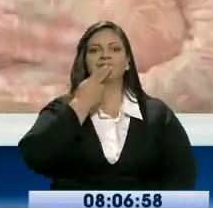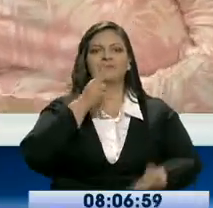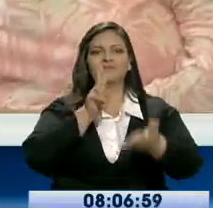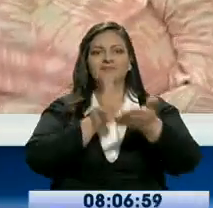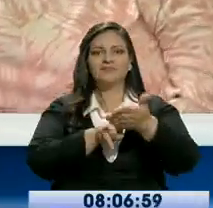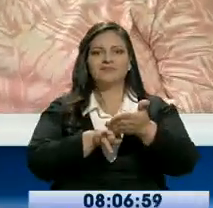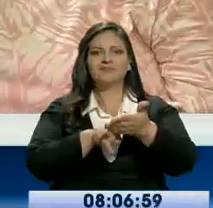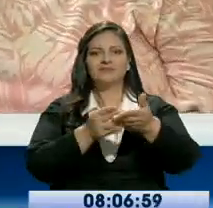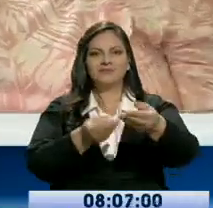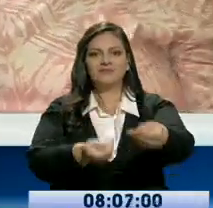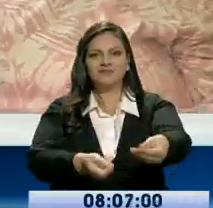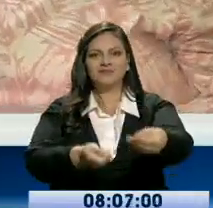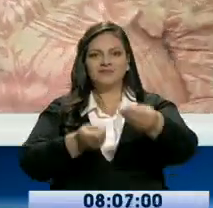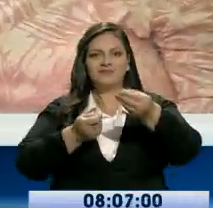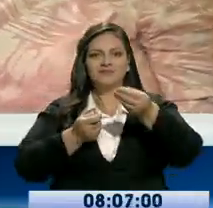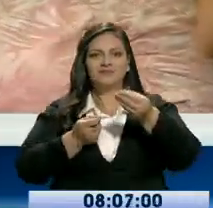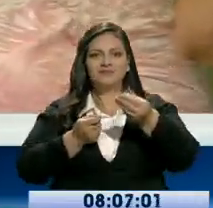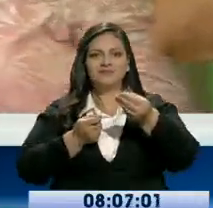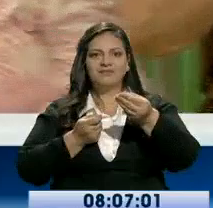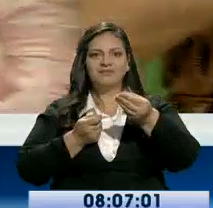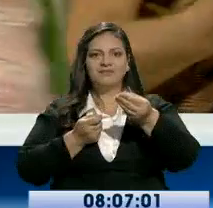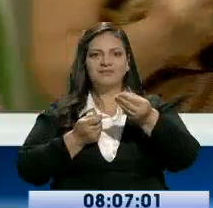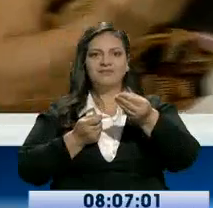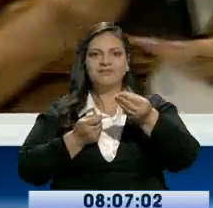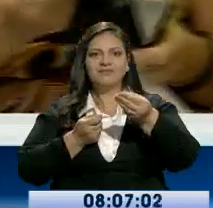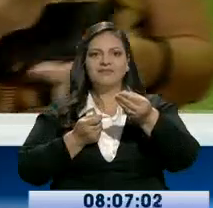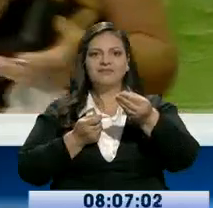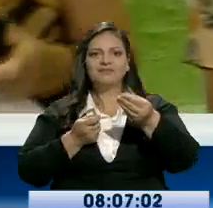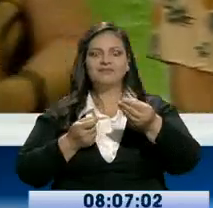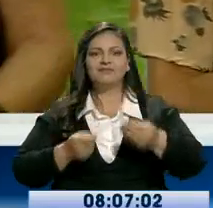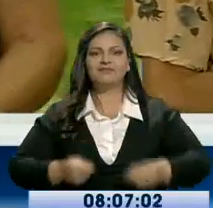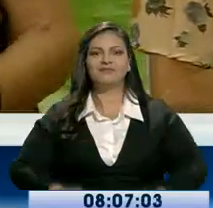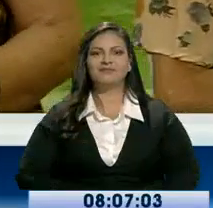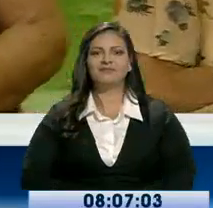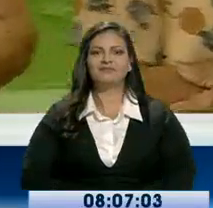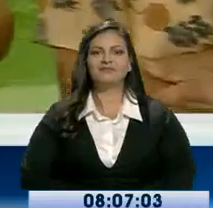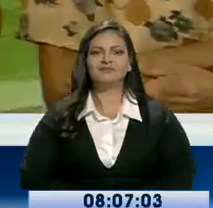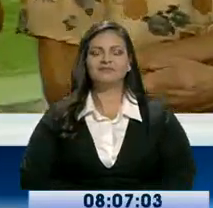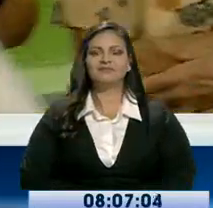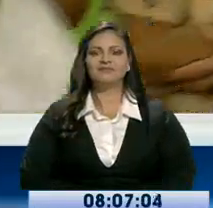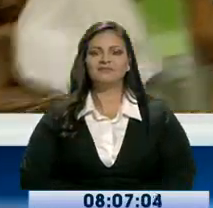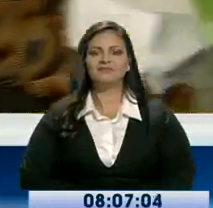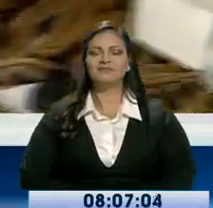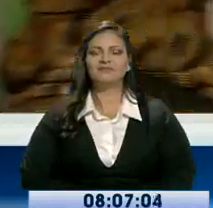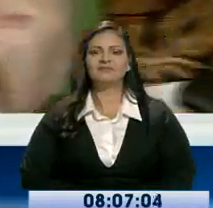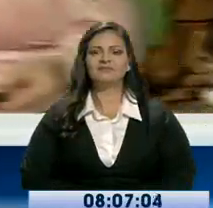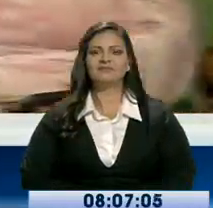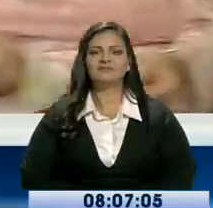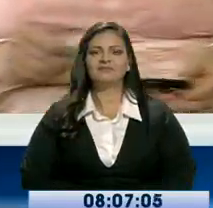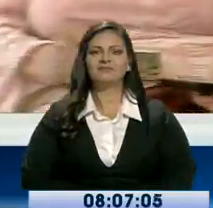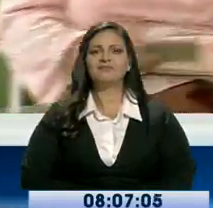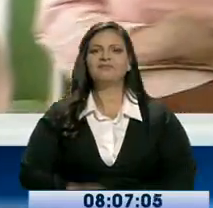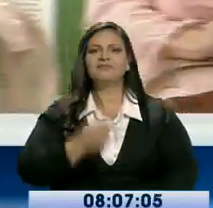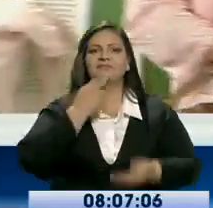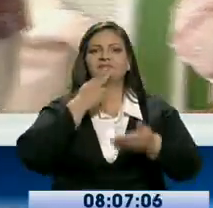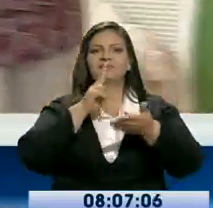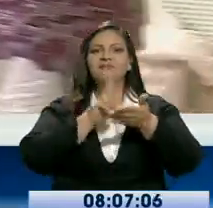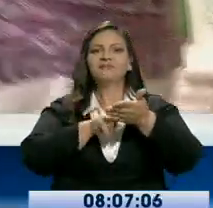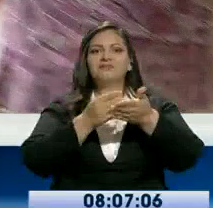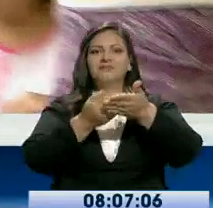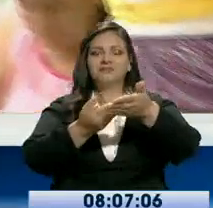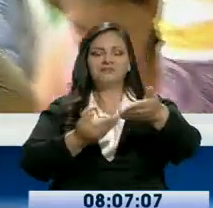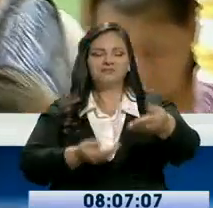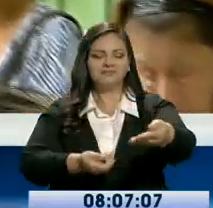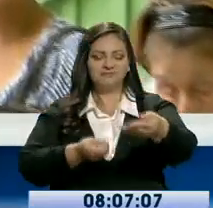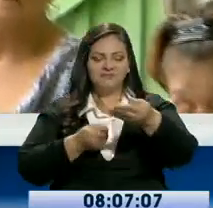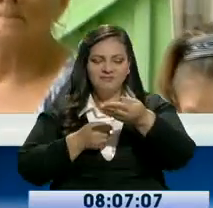a la Fundación Vista para Todos. Para agradecernos infinitamente por la labor social que estamos haciendo. ¿Verdad? Exactamente, sí, señor.